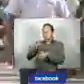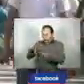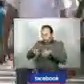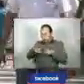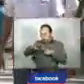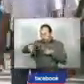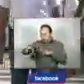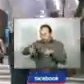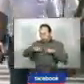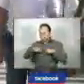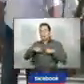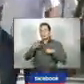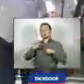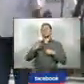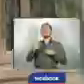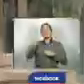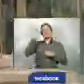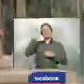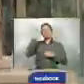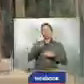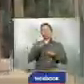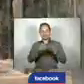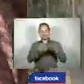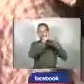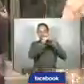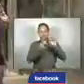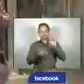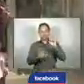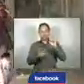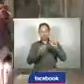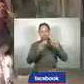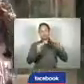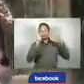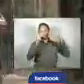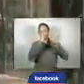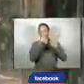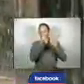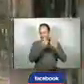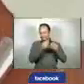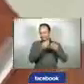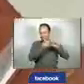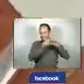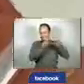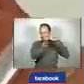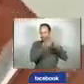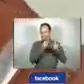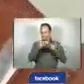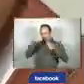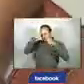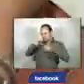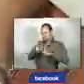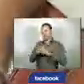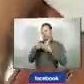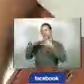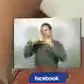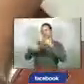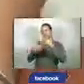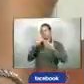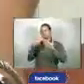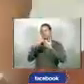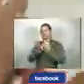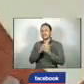Este cobro debe ser autorizado por la superintendencia del sistema financiero. Las nuevas disposiciones legales incluyen que los